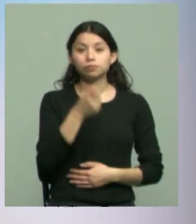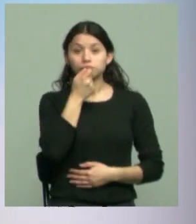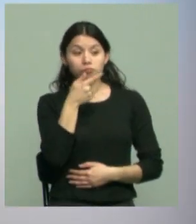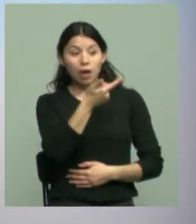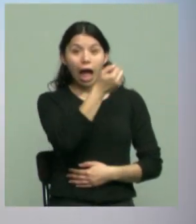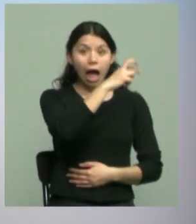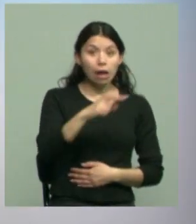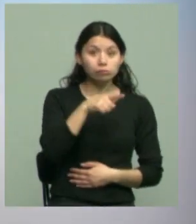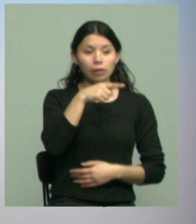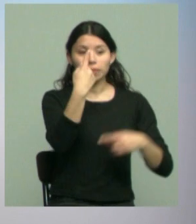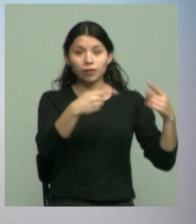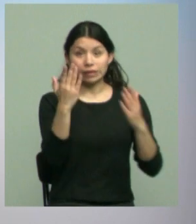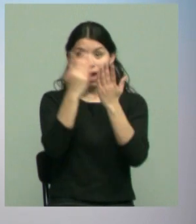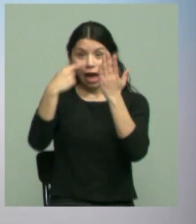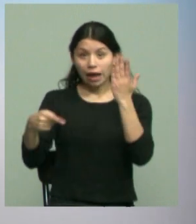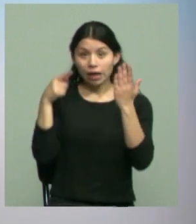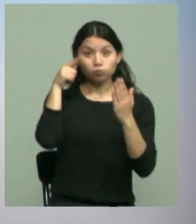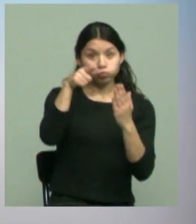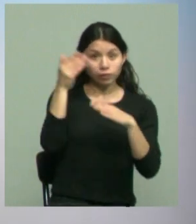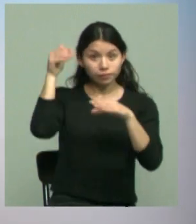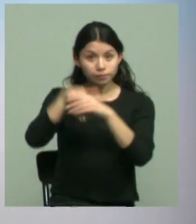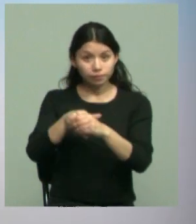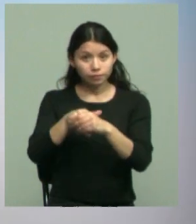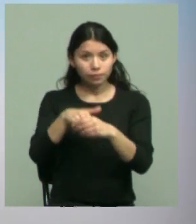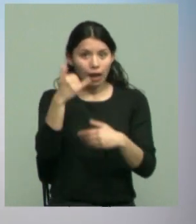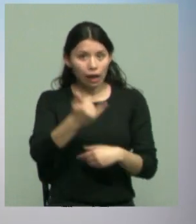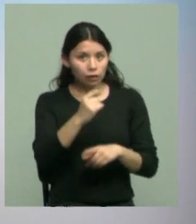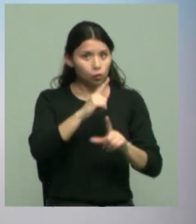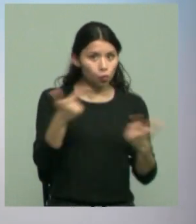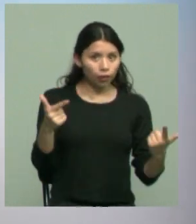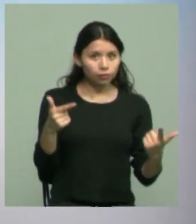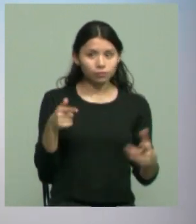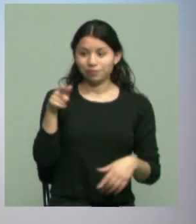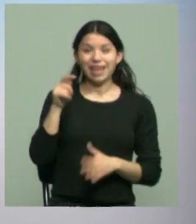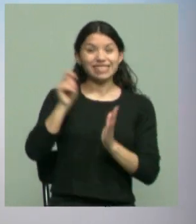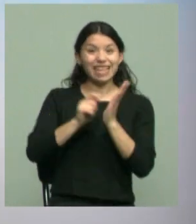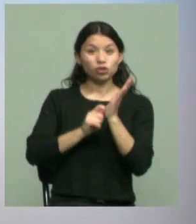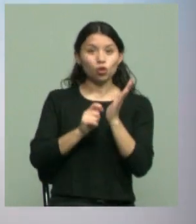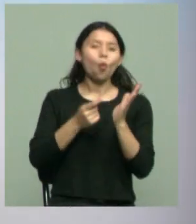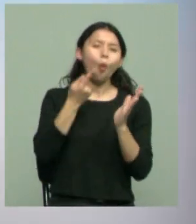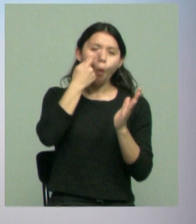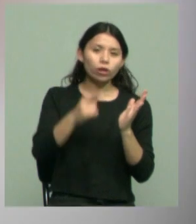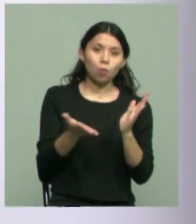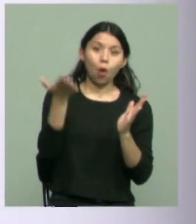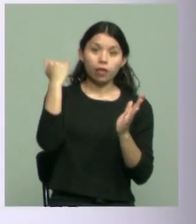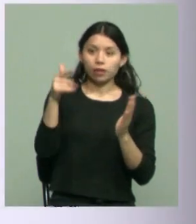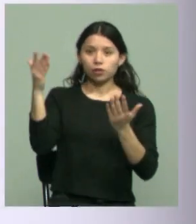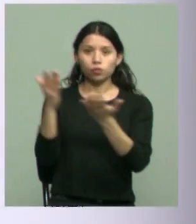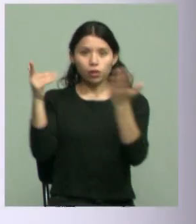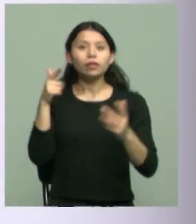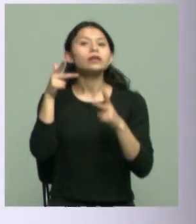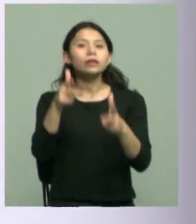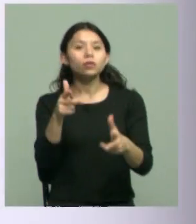carrera? El 90% de los estudiantes de nuestro último censo dijo que esto era clave para su aprendizaje. Más